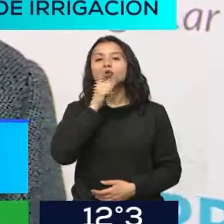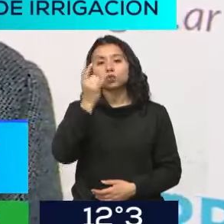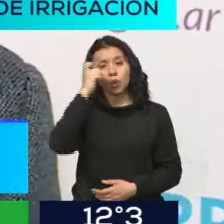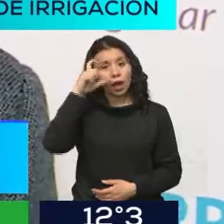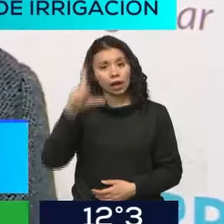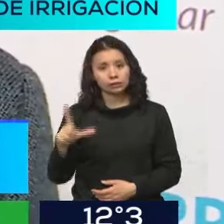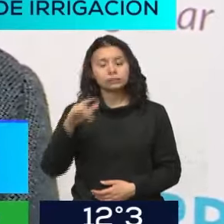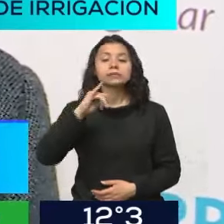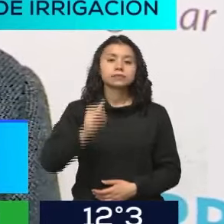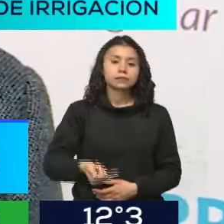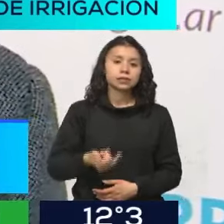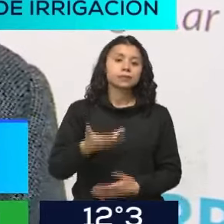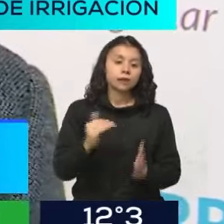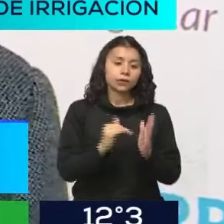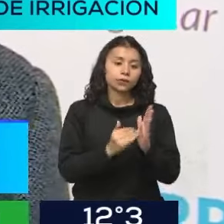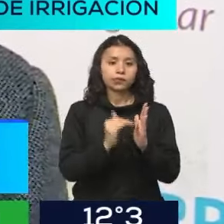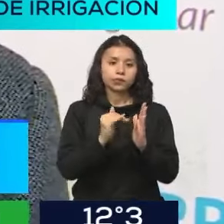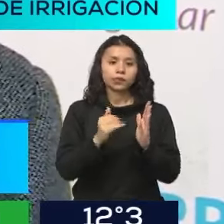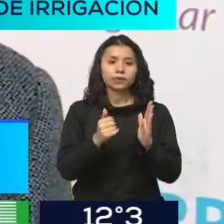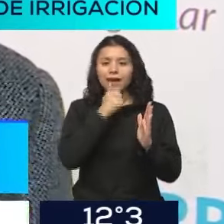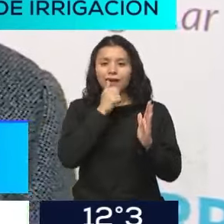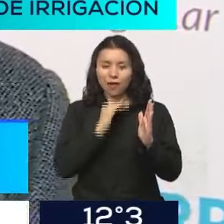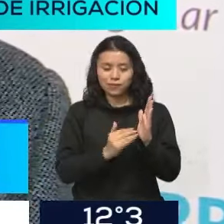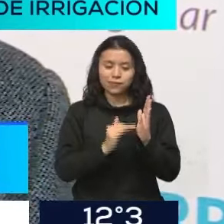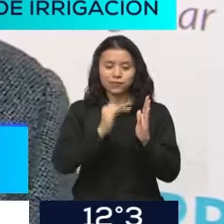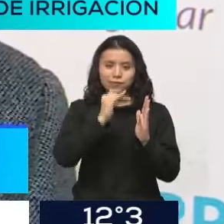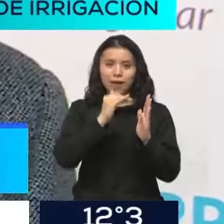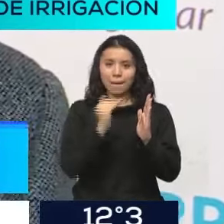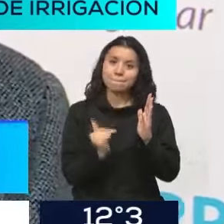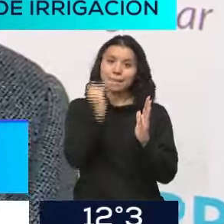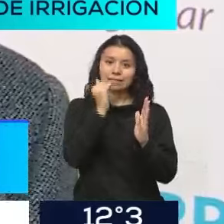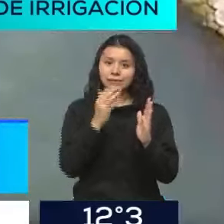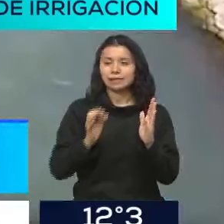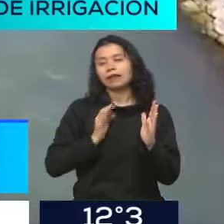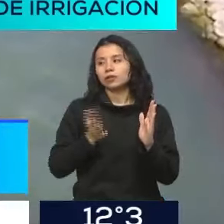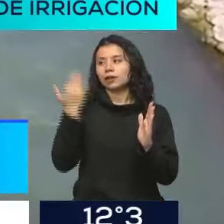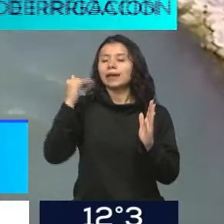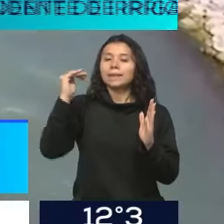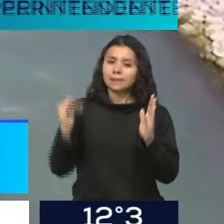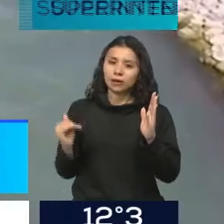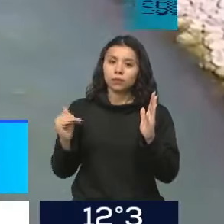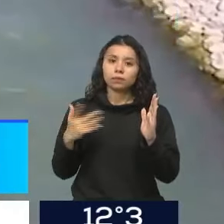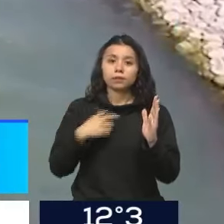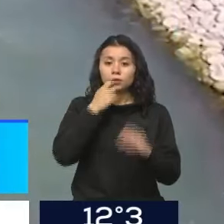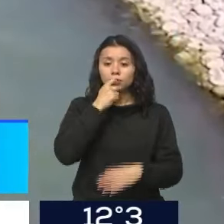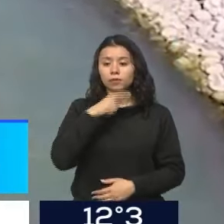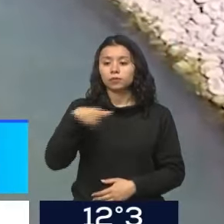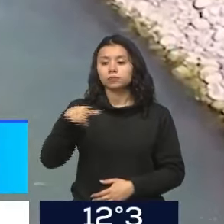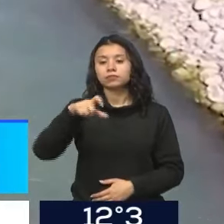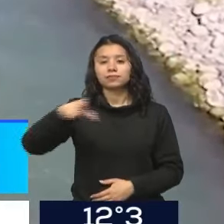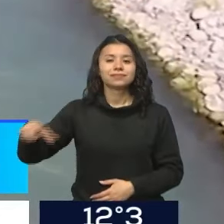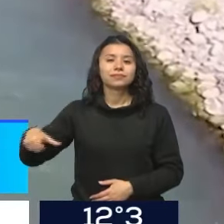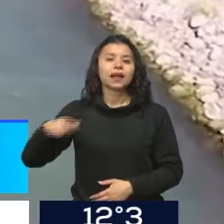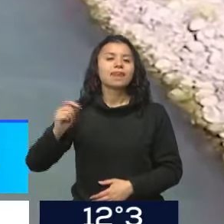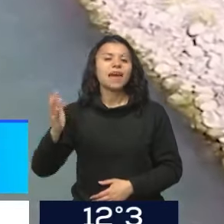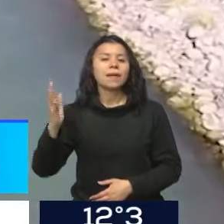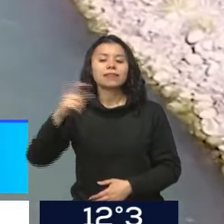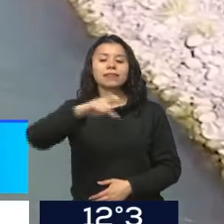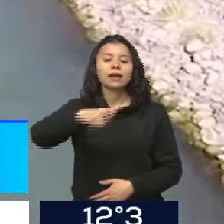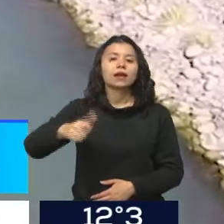por encima de lo normal, tienen un poco más de agua que lo normal. Mientras que en el caso del río Diamante y el río Atuel son años